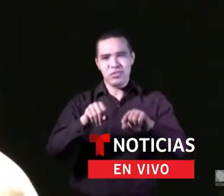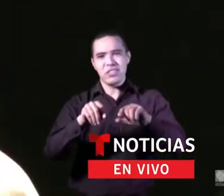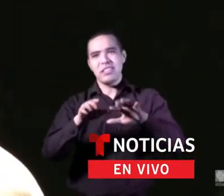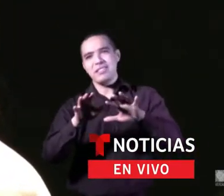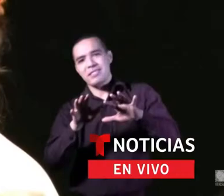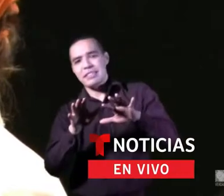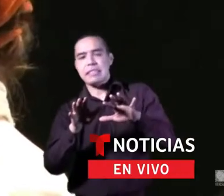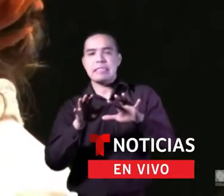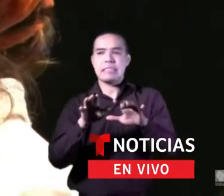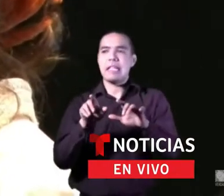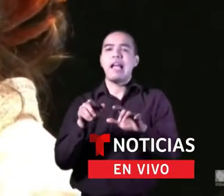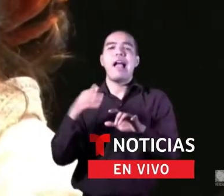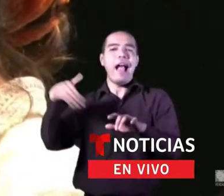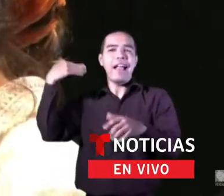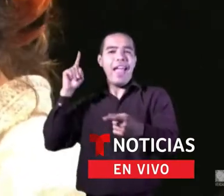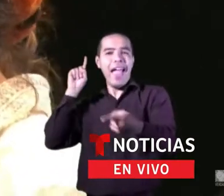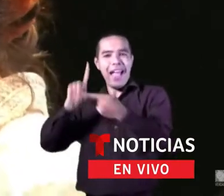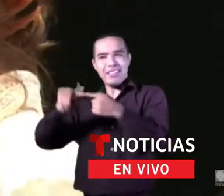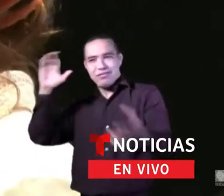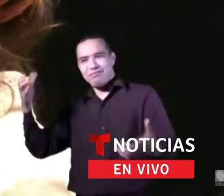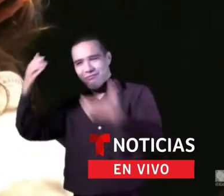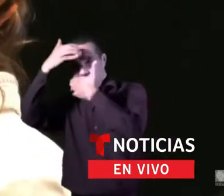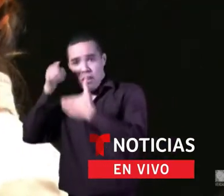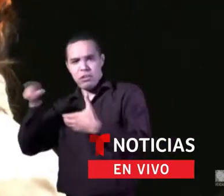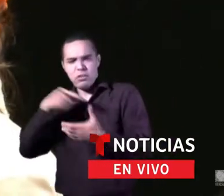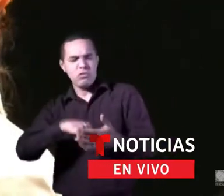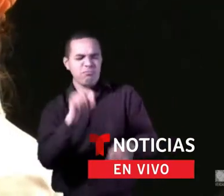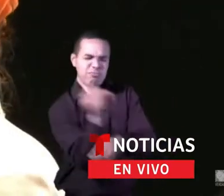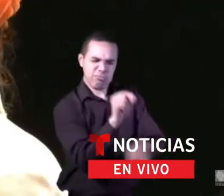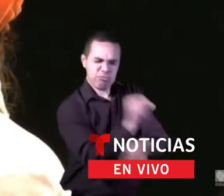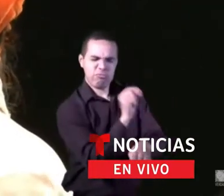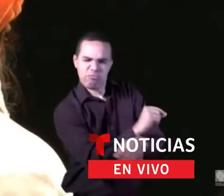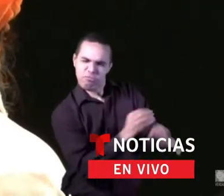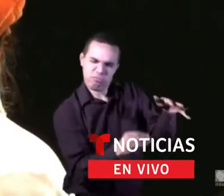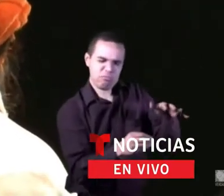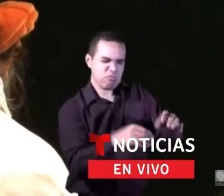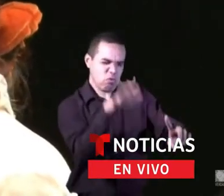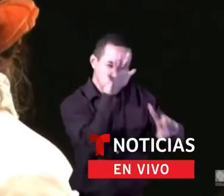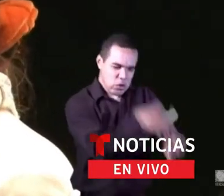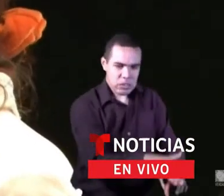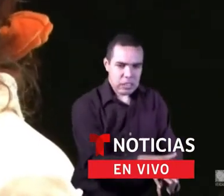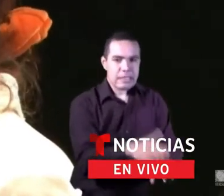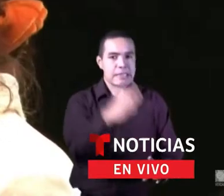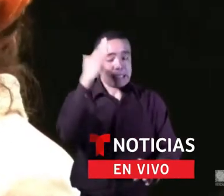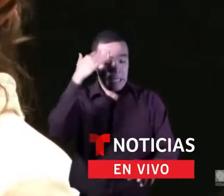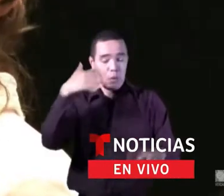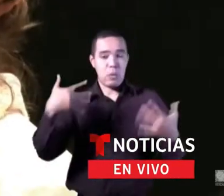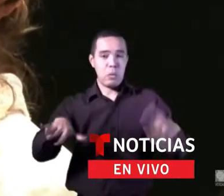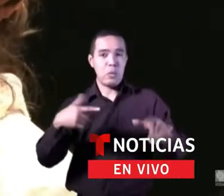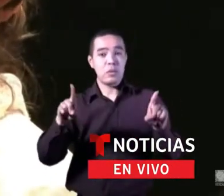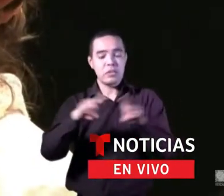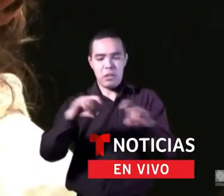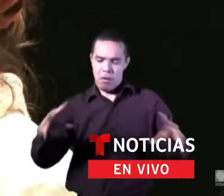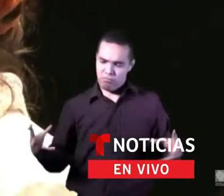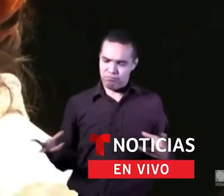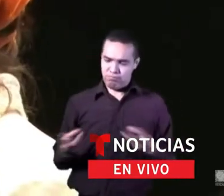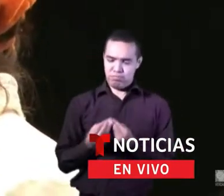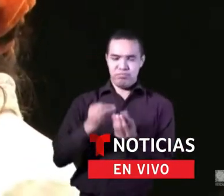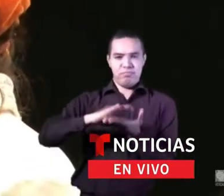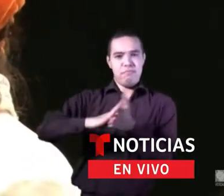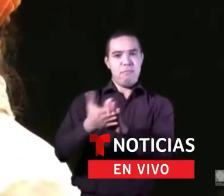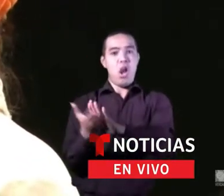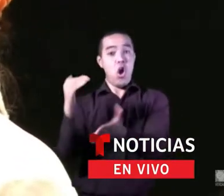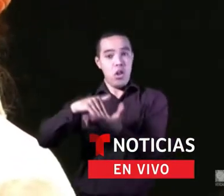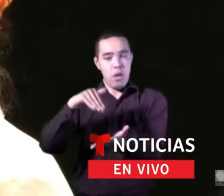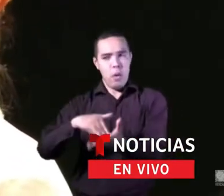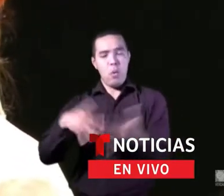antiguos integrantes de las farc y sabemos que la reconciliación es una palabra que pesa mucho y que